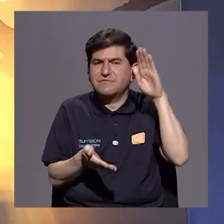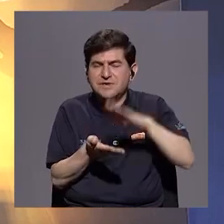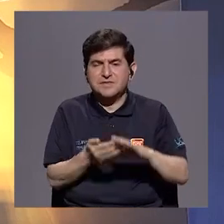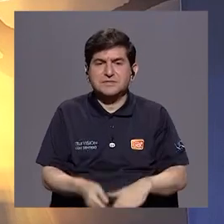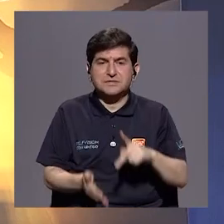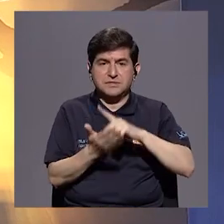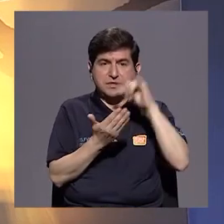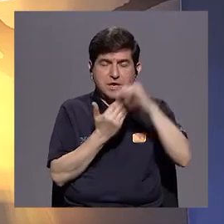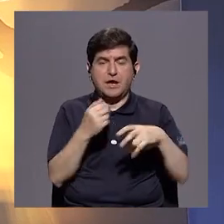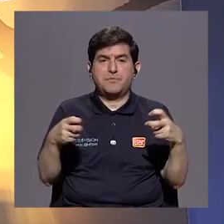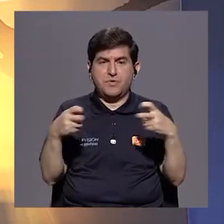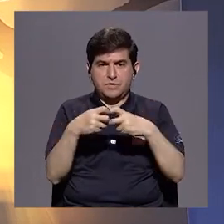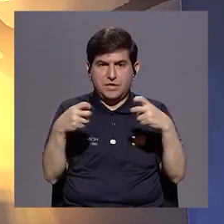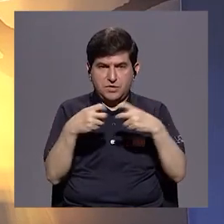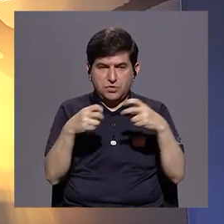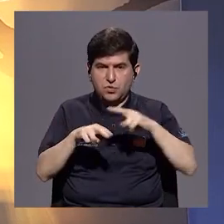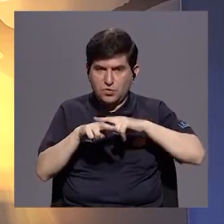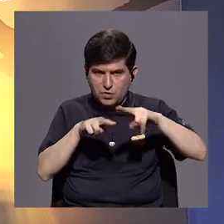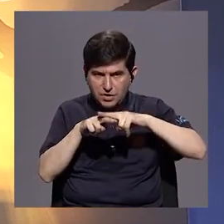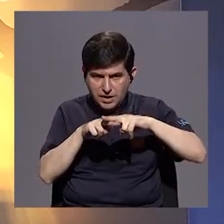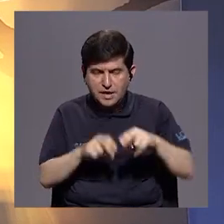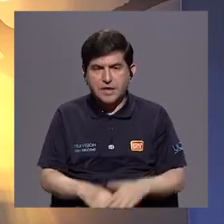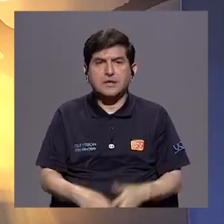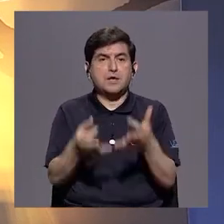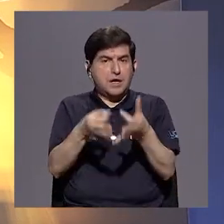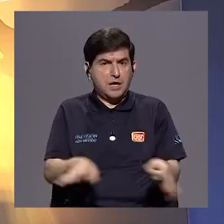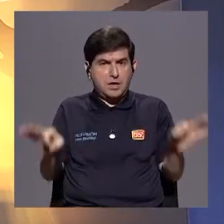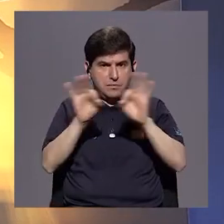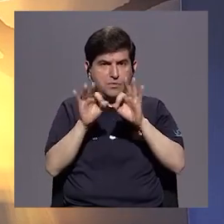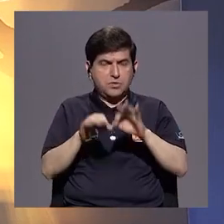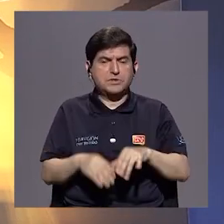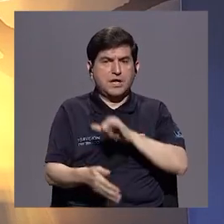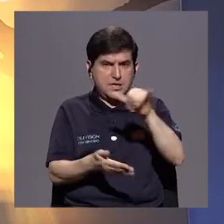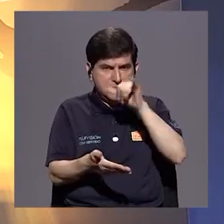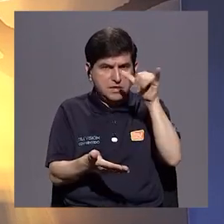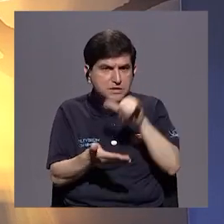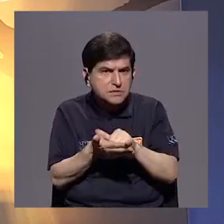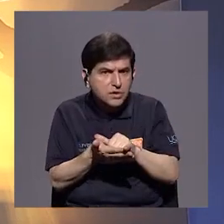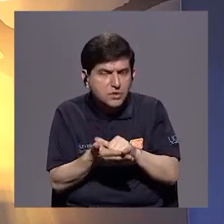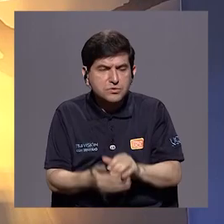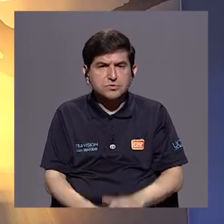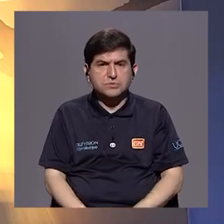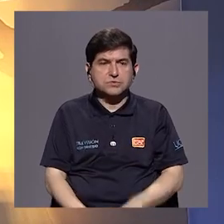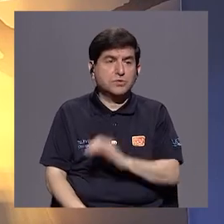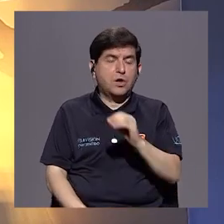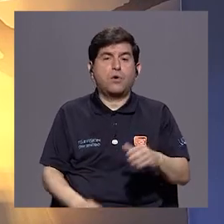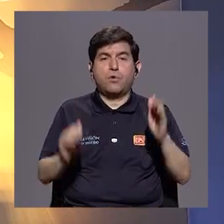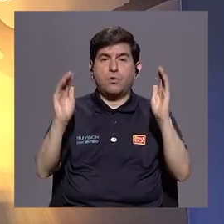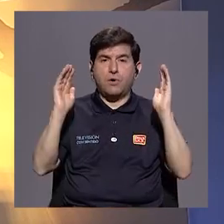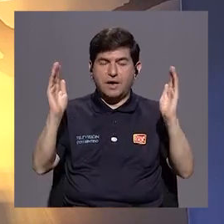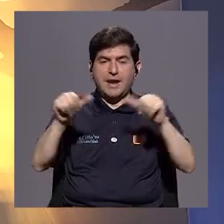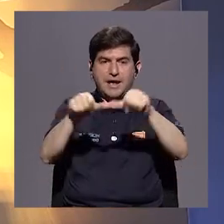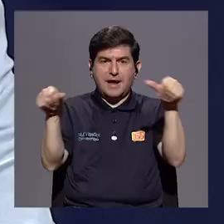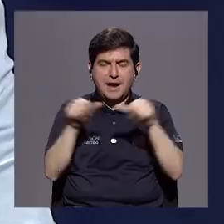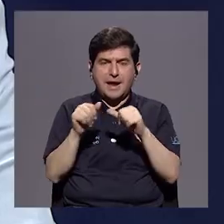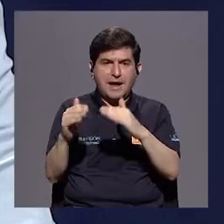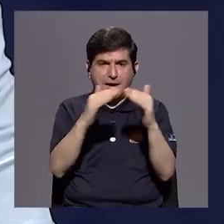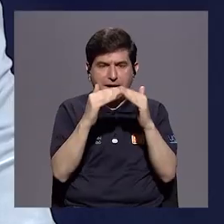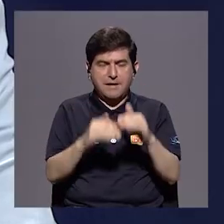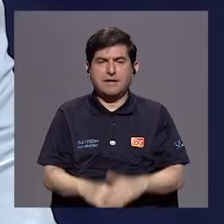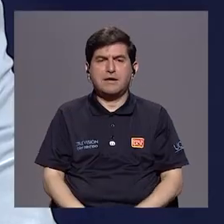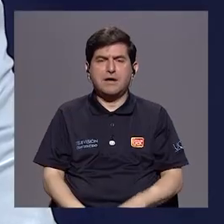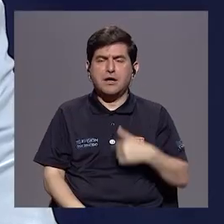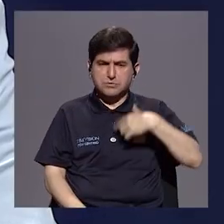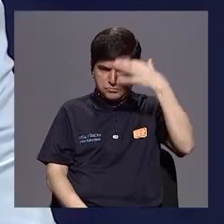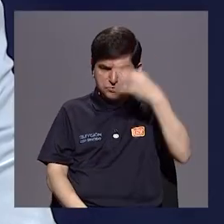entonces que el proyecto del tren eléctrico es un proyecto importante la ciudad y su área metropolitana es un